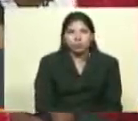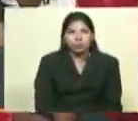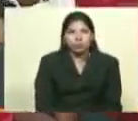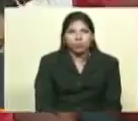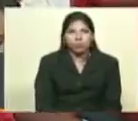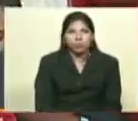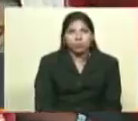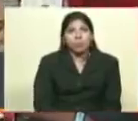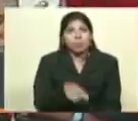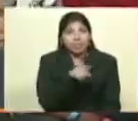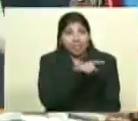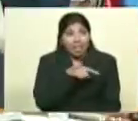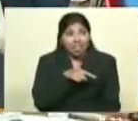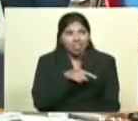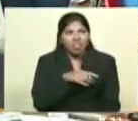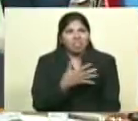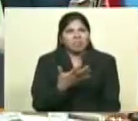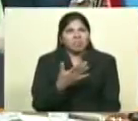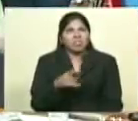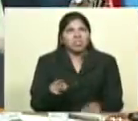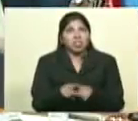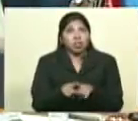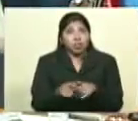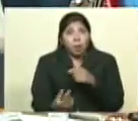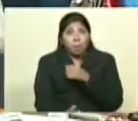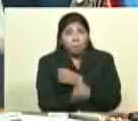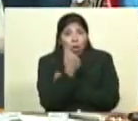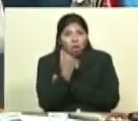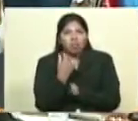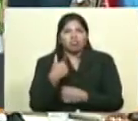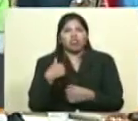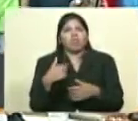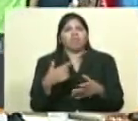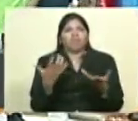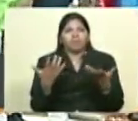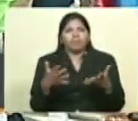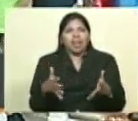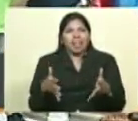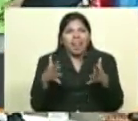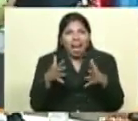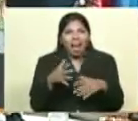Porque él decía, si me lancho le gano a Maduro.